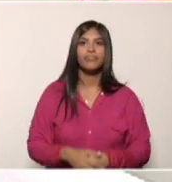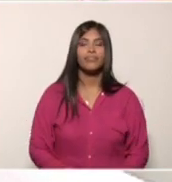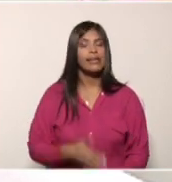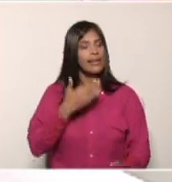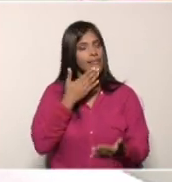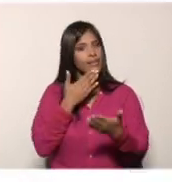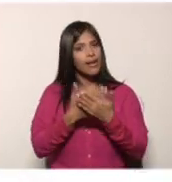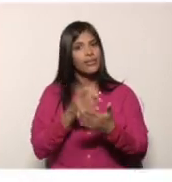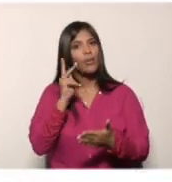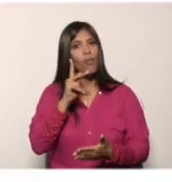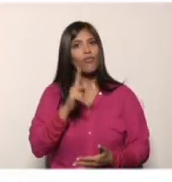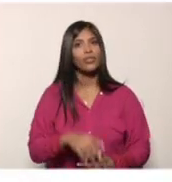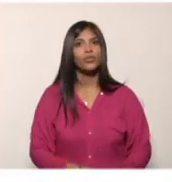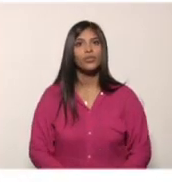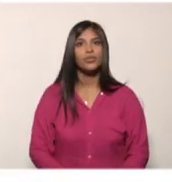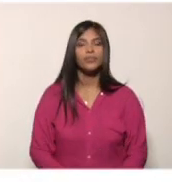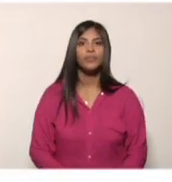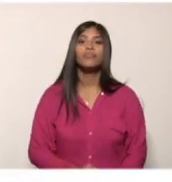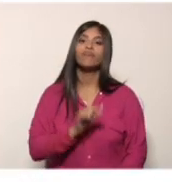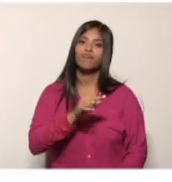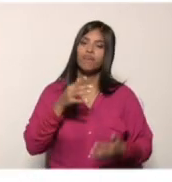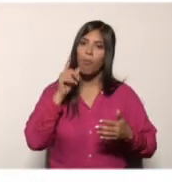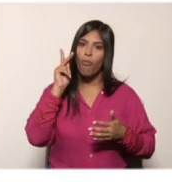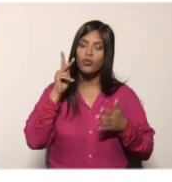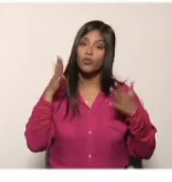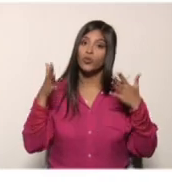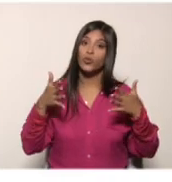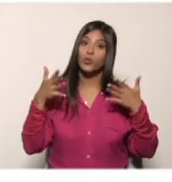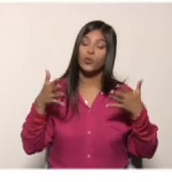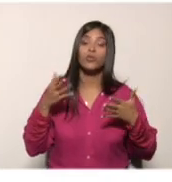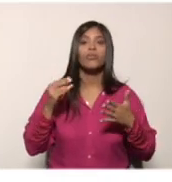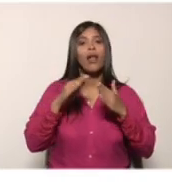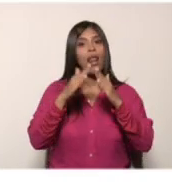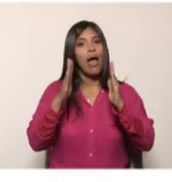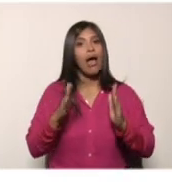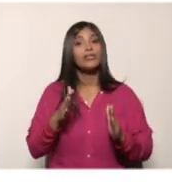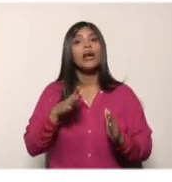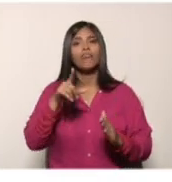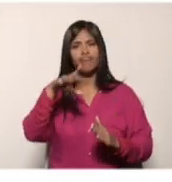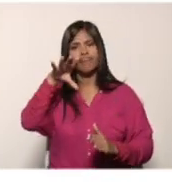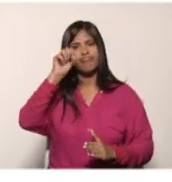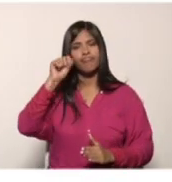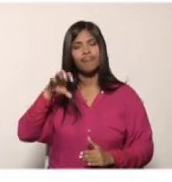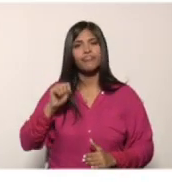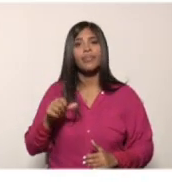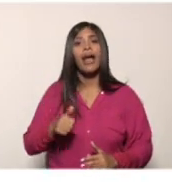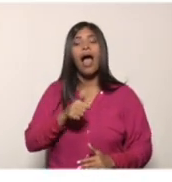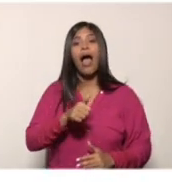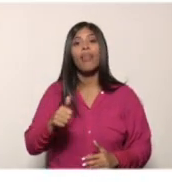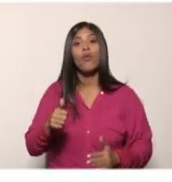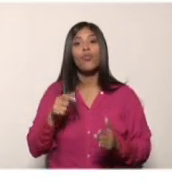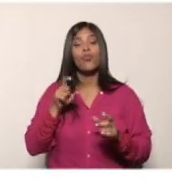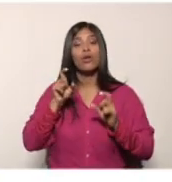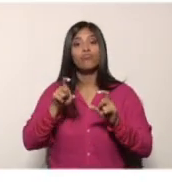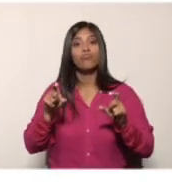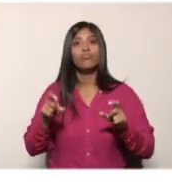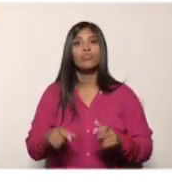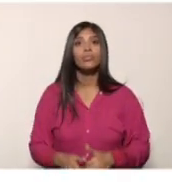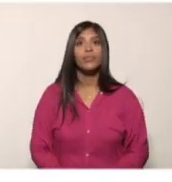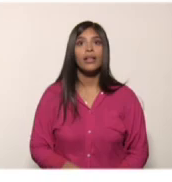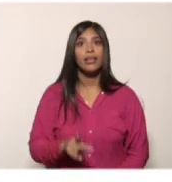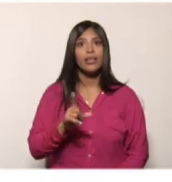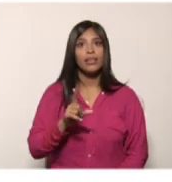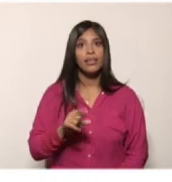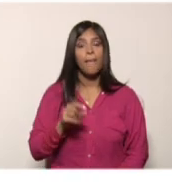con usted, profe José Rafael Muñoz, con sus orientaciones. Yo estoy segura que ustedes en casa también atendieron muchísimo cada una de estas clases y atendieron también a